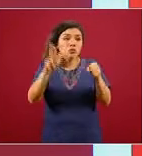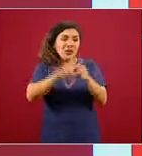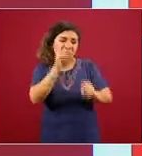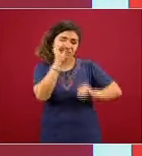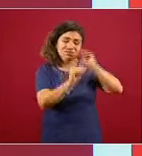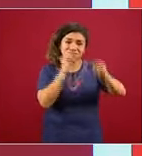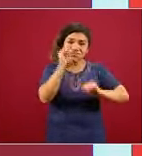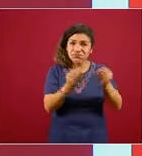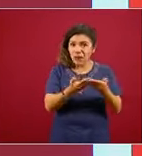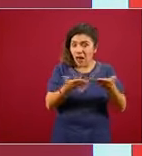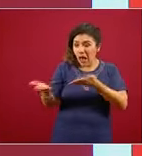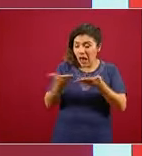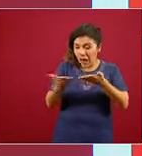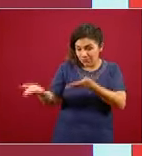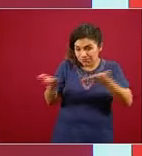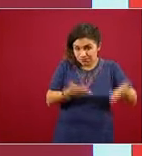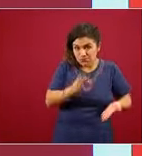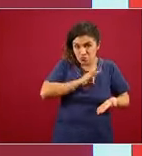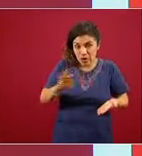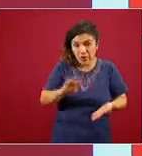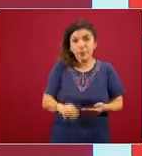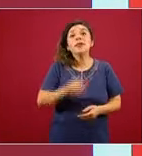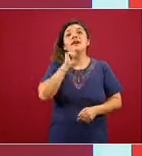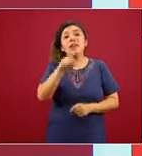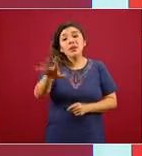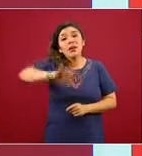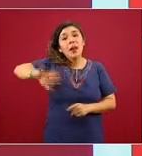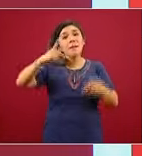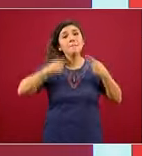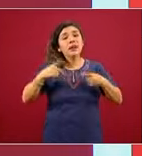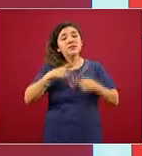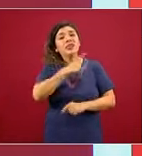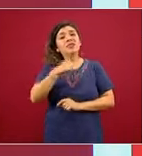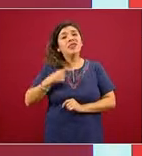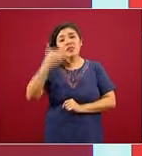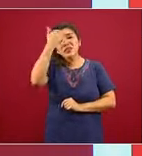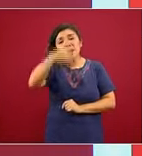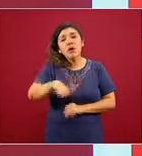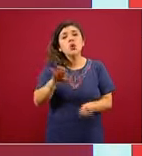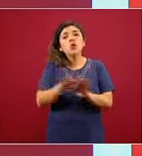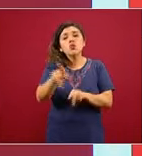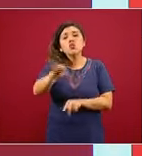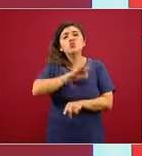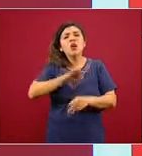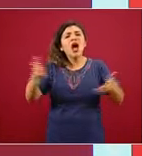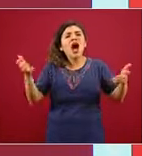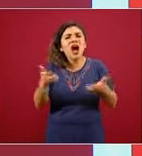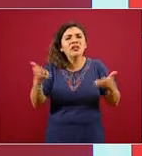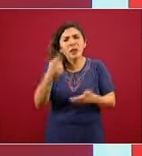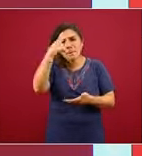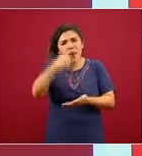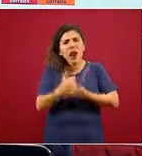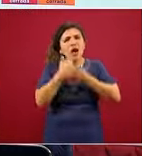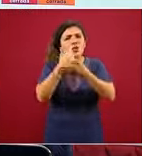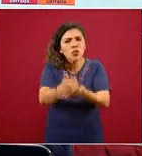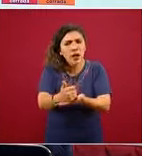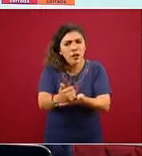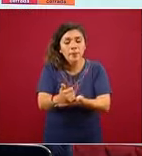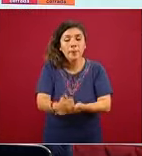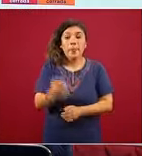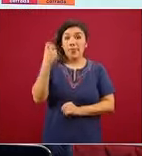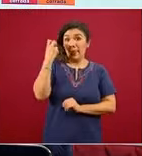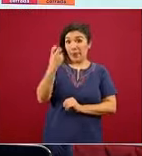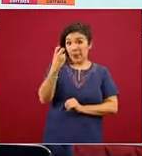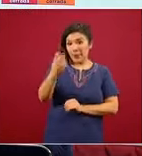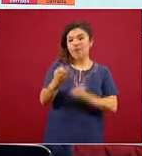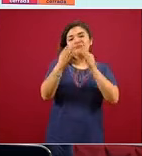hospitalaria, pero también es importante el mensaje a la población para que ellos sepan cómo pueden contribuir con las acciones. En este punto